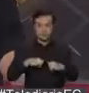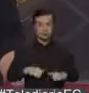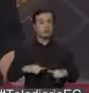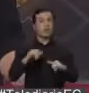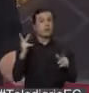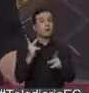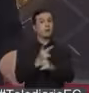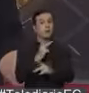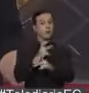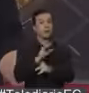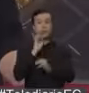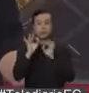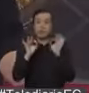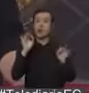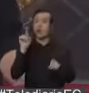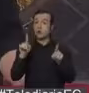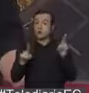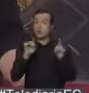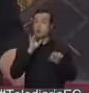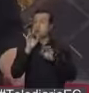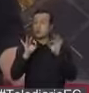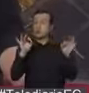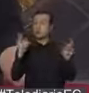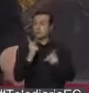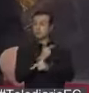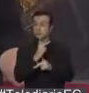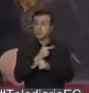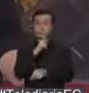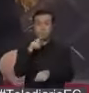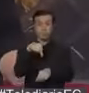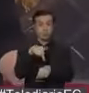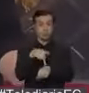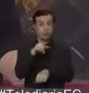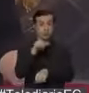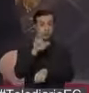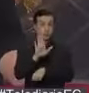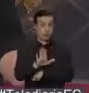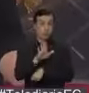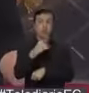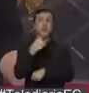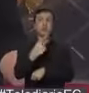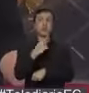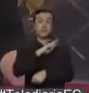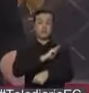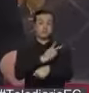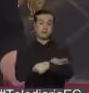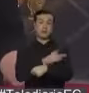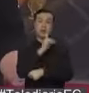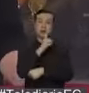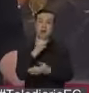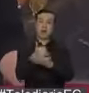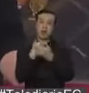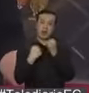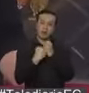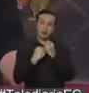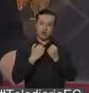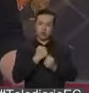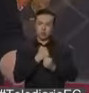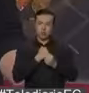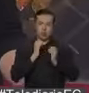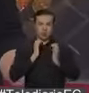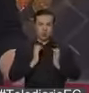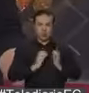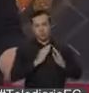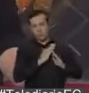riesgo de contagio por COVID-19. Frente a esto, los especialistas recomiendan el consumo de vitamina D para reforzar el sistema inmunológico